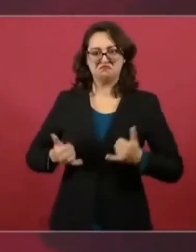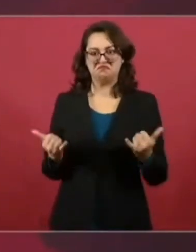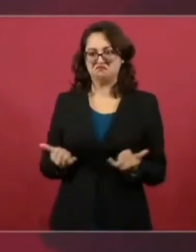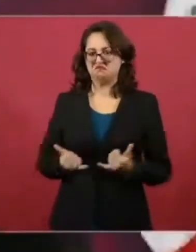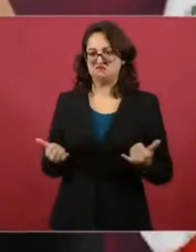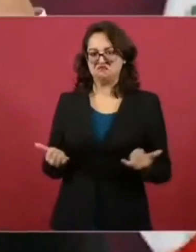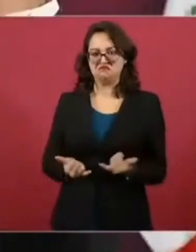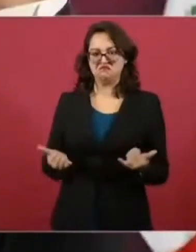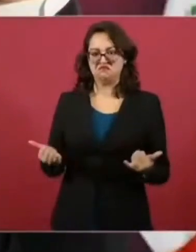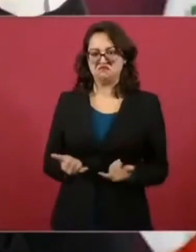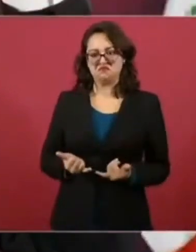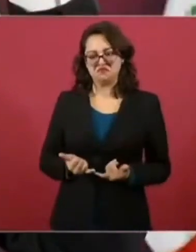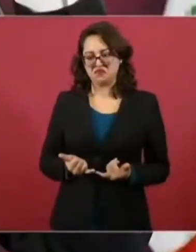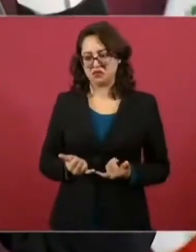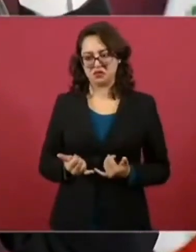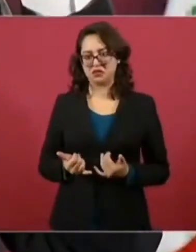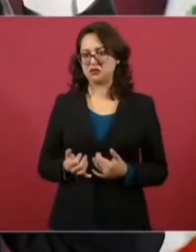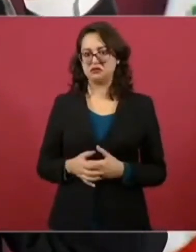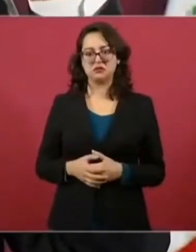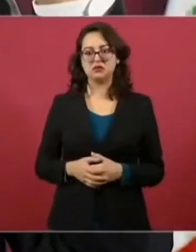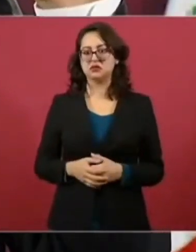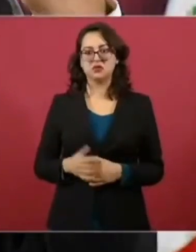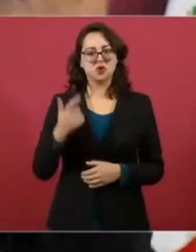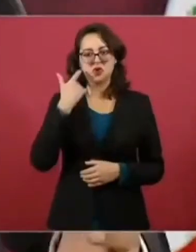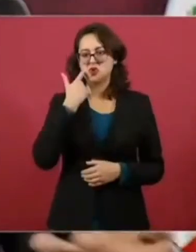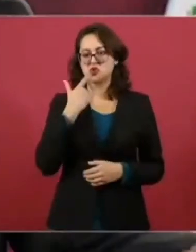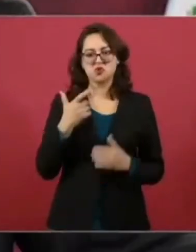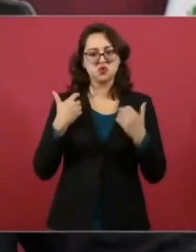o hasta